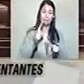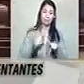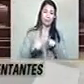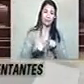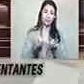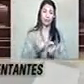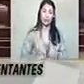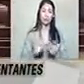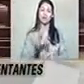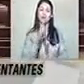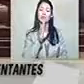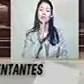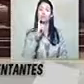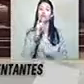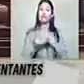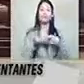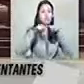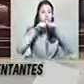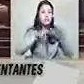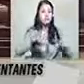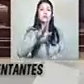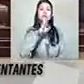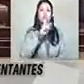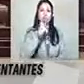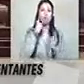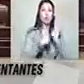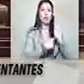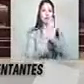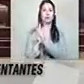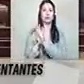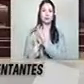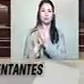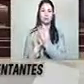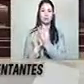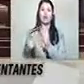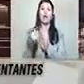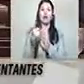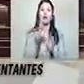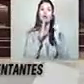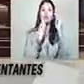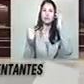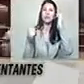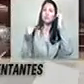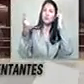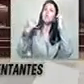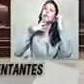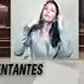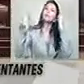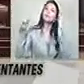debería salir también a la luz pública. Eso sí serviría para que el Consejo de Estado falle,